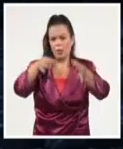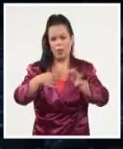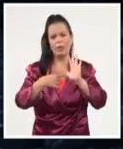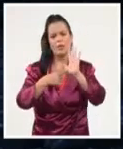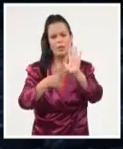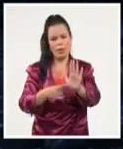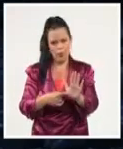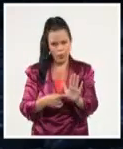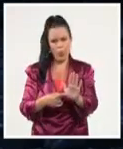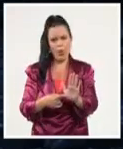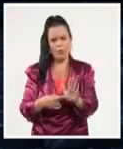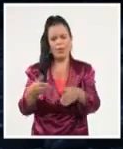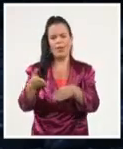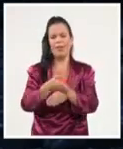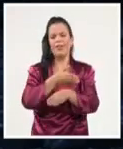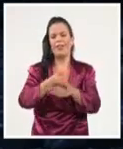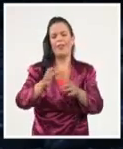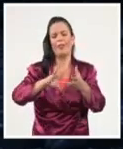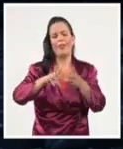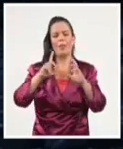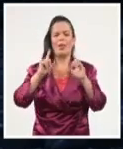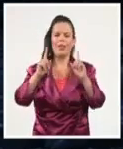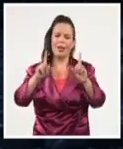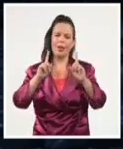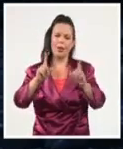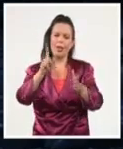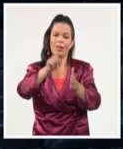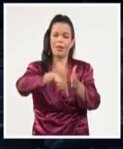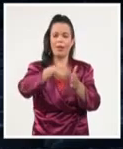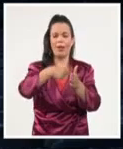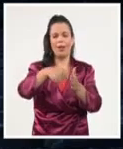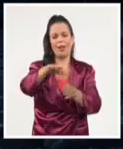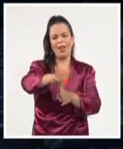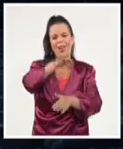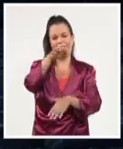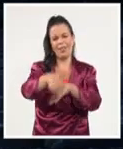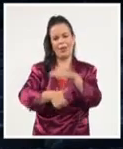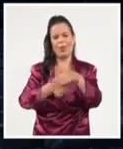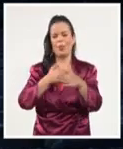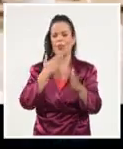fórmulas de barajar la política y sus cartas electorales. Así como le cuento, buenas tardes.